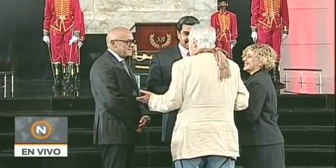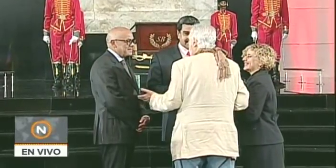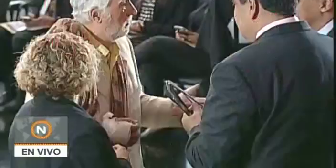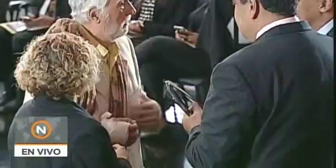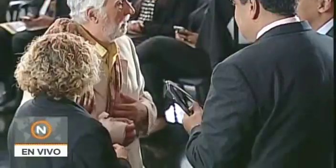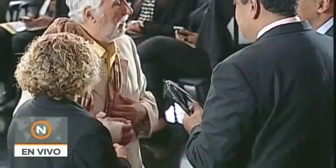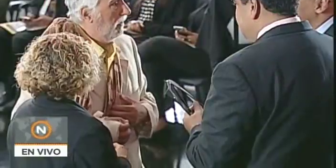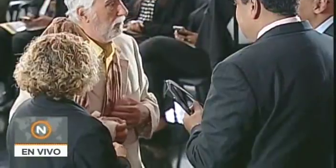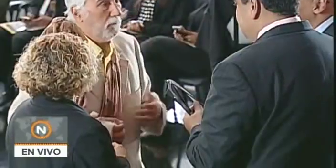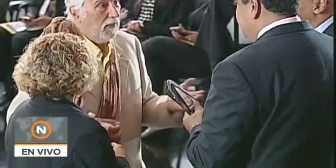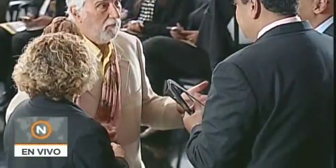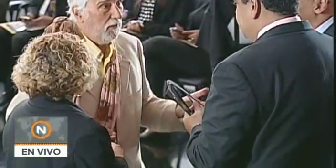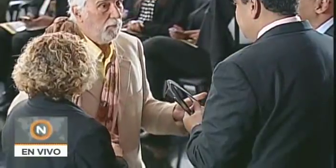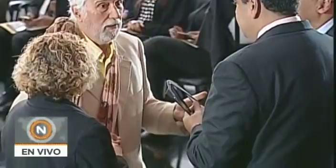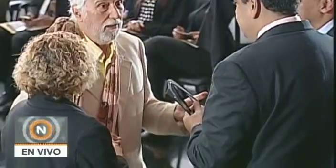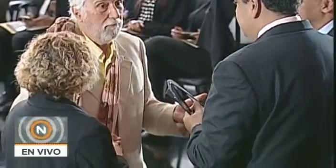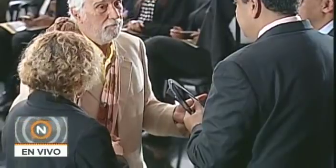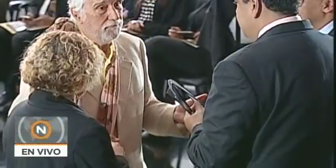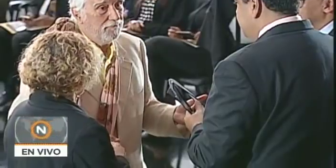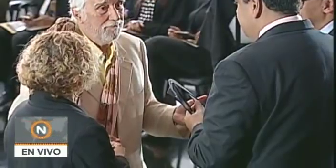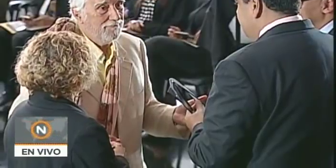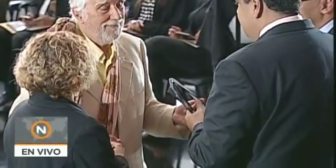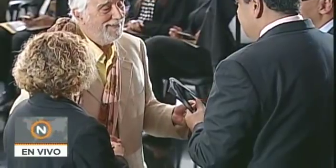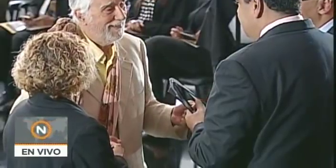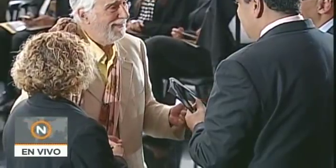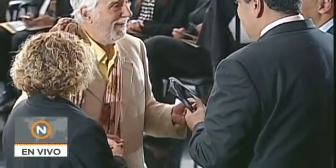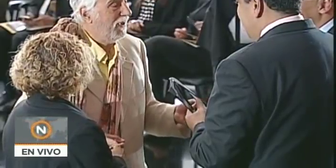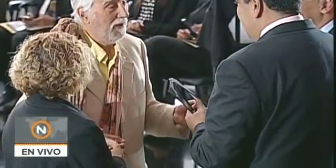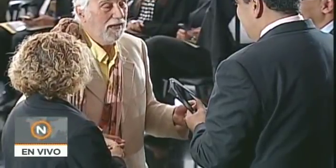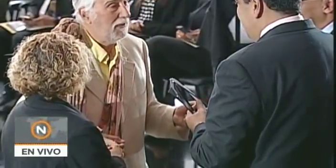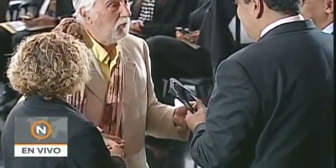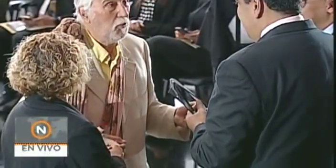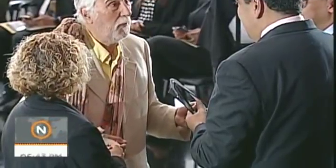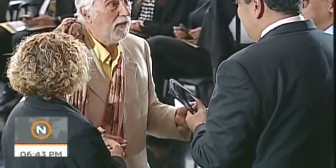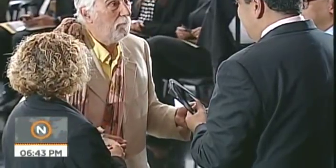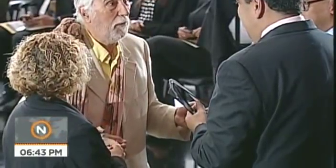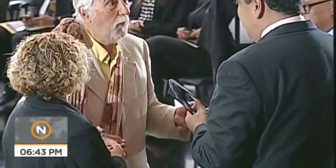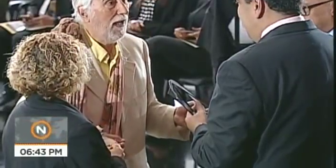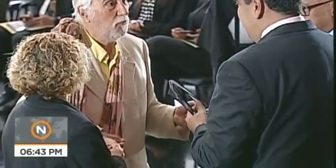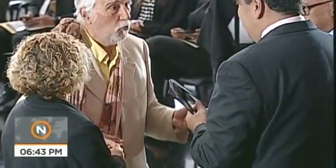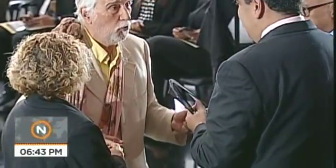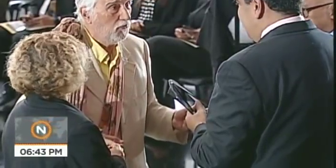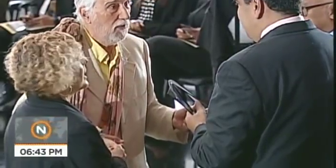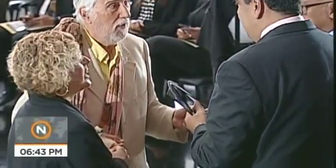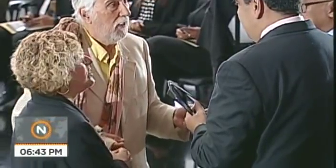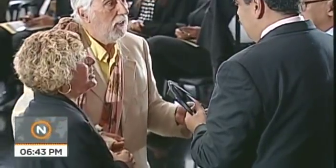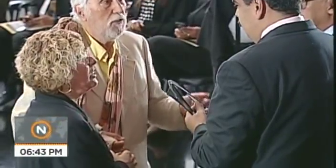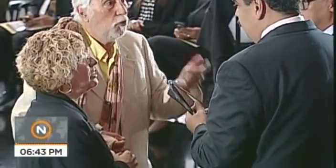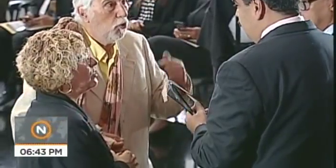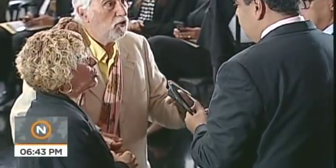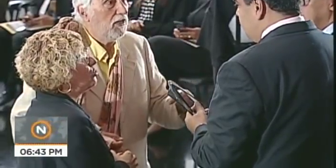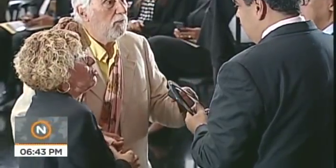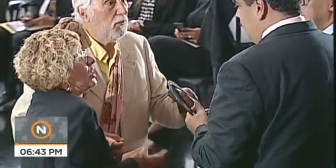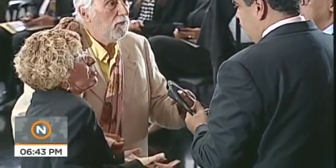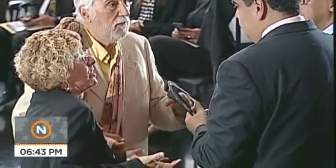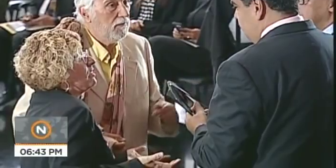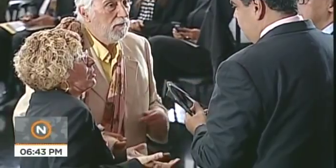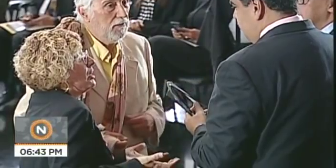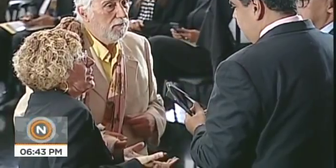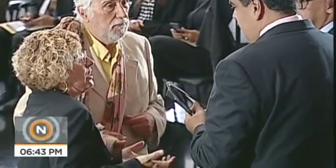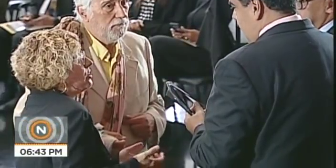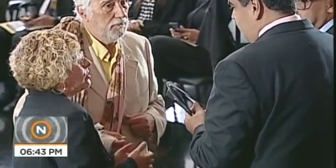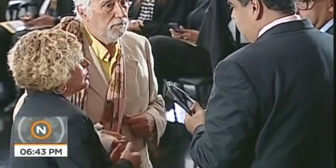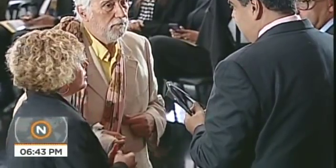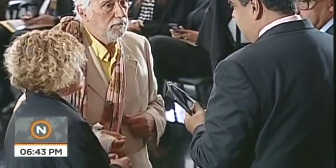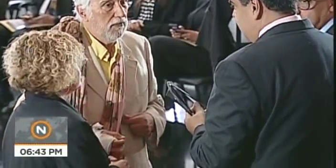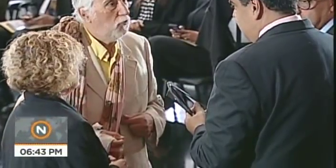2018, quien también le acompaña al ministro del Poder Popular para Comunicación e Información, Jorge Rodríguez Gómez. La